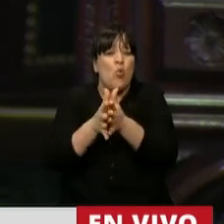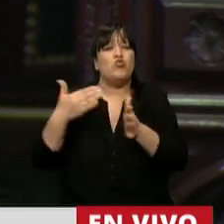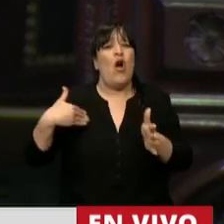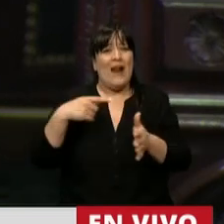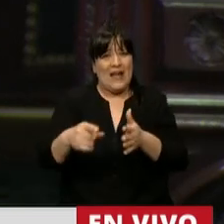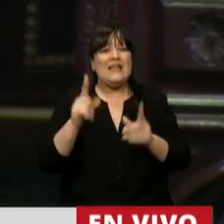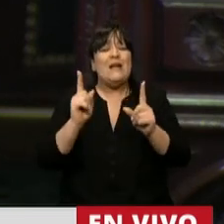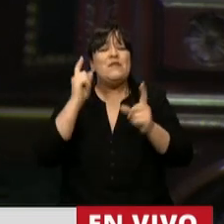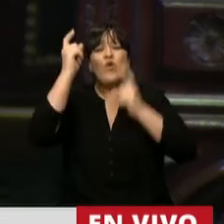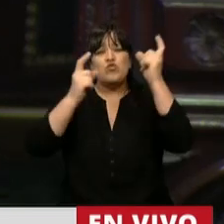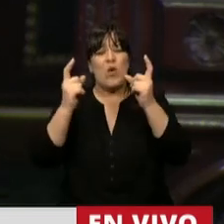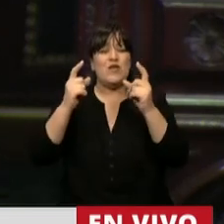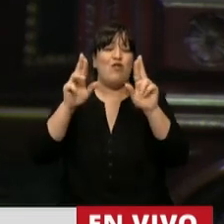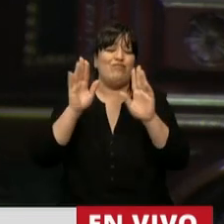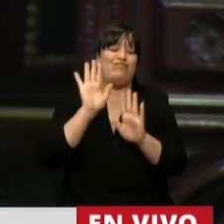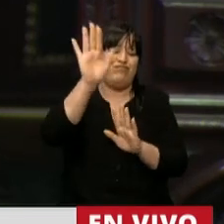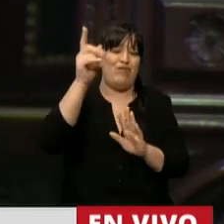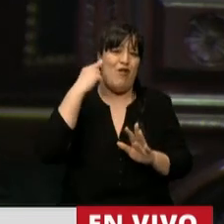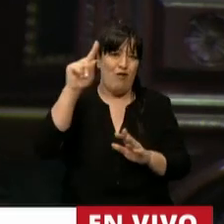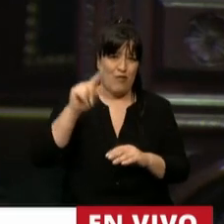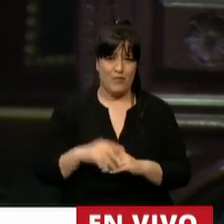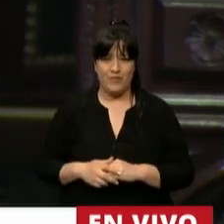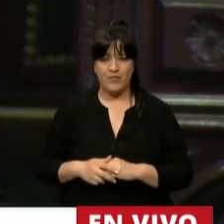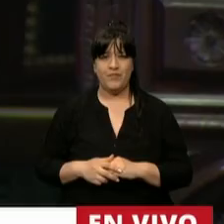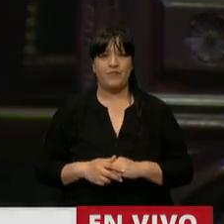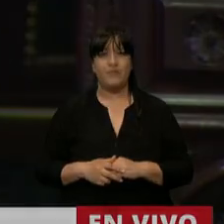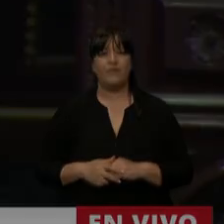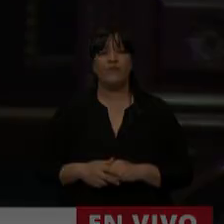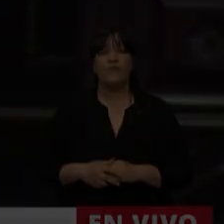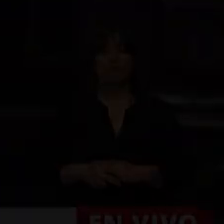la Argentina que soñamos. Gracias. Gracias, diputada.